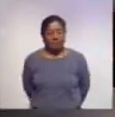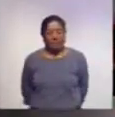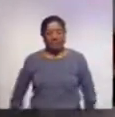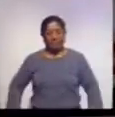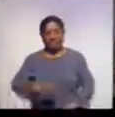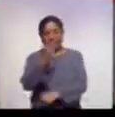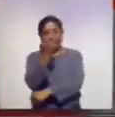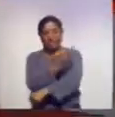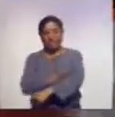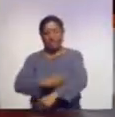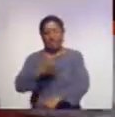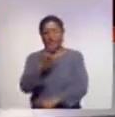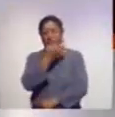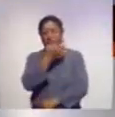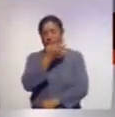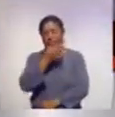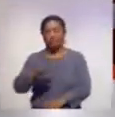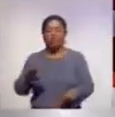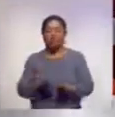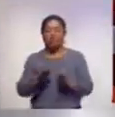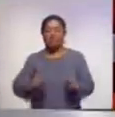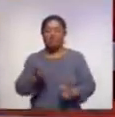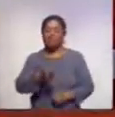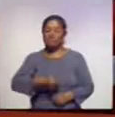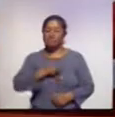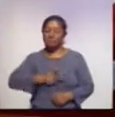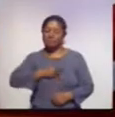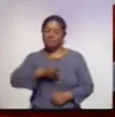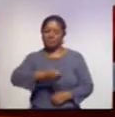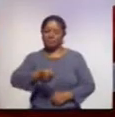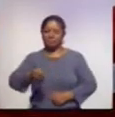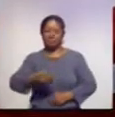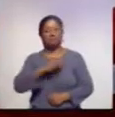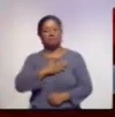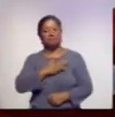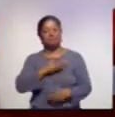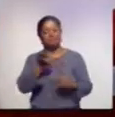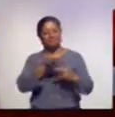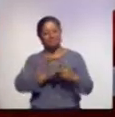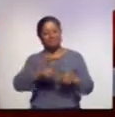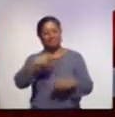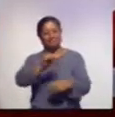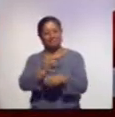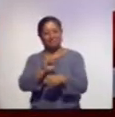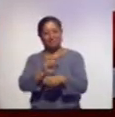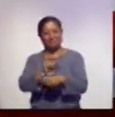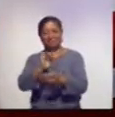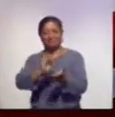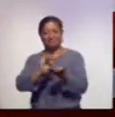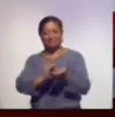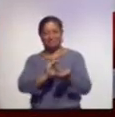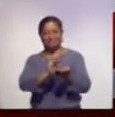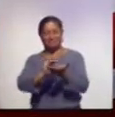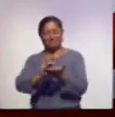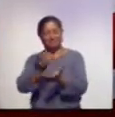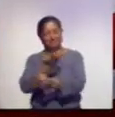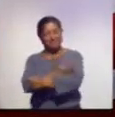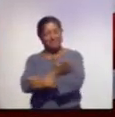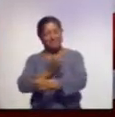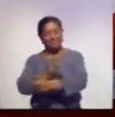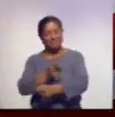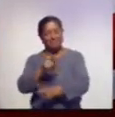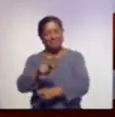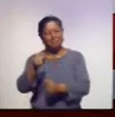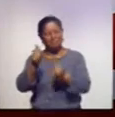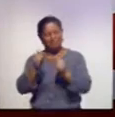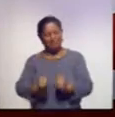La tarde con 2 minutos. ¿Qué tal? ¿Cómo está? Qué gusto saludarle. Buen inicio de semana. Gracias por acompañarnos, por estar